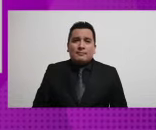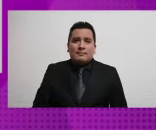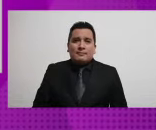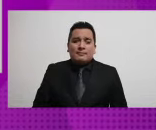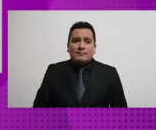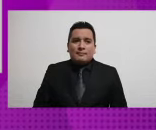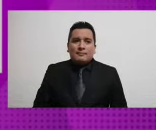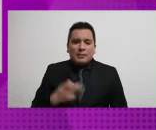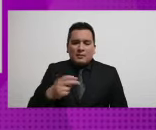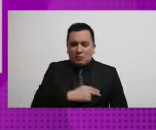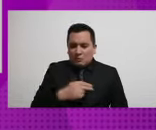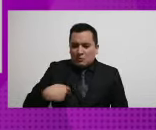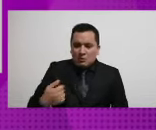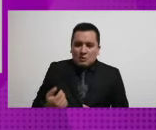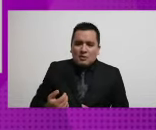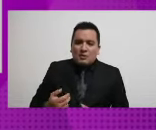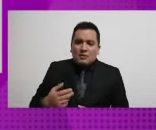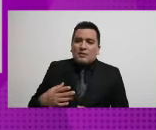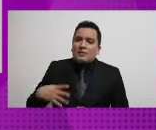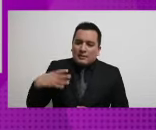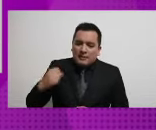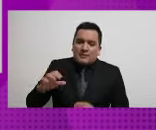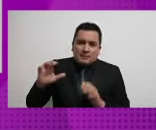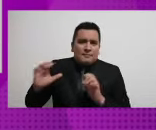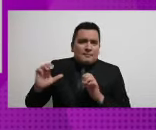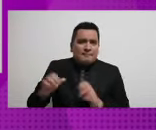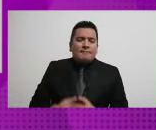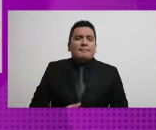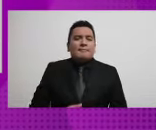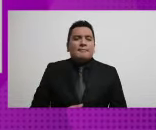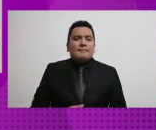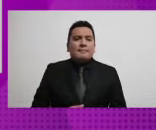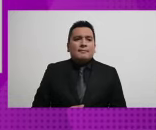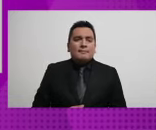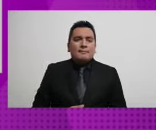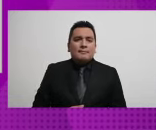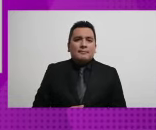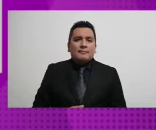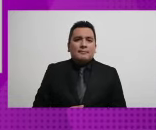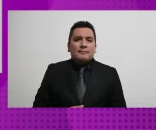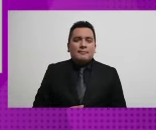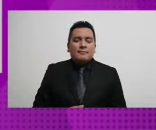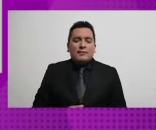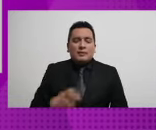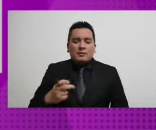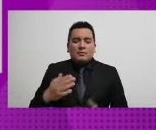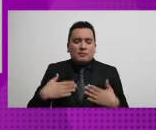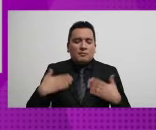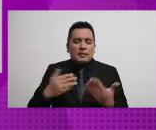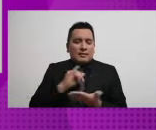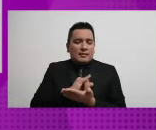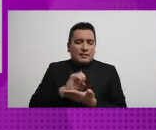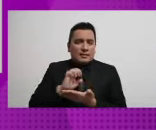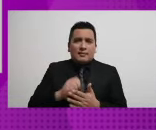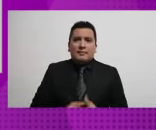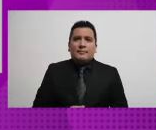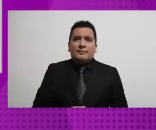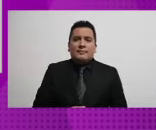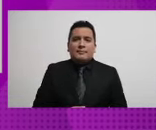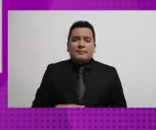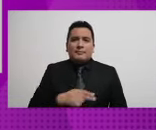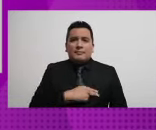les garantizará toda la seguridad posible y que cuenten con el Instituto Electoral